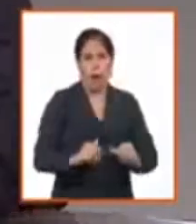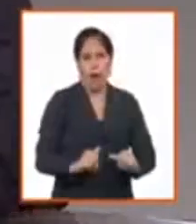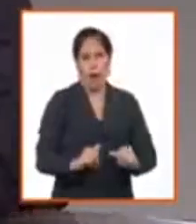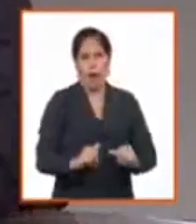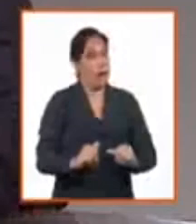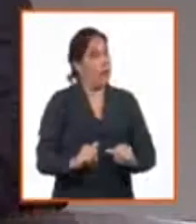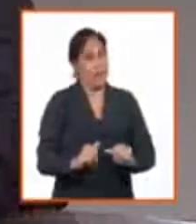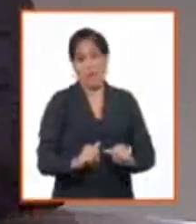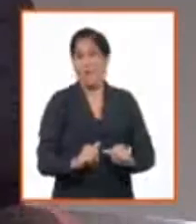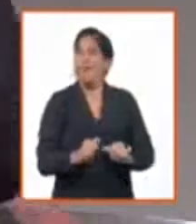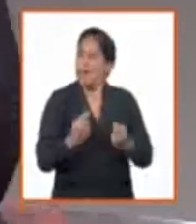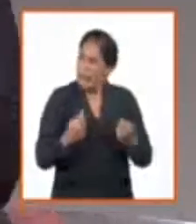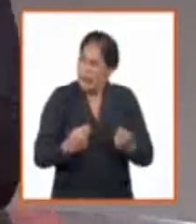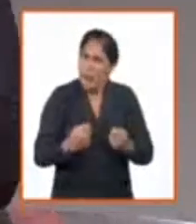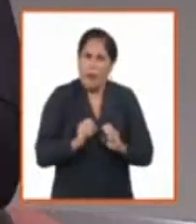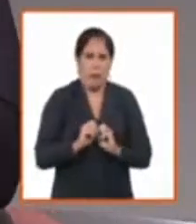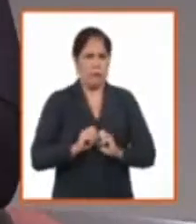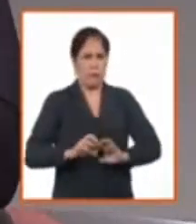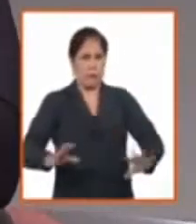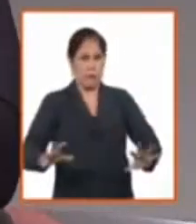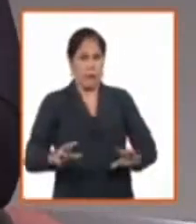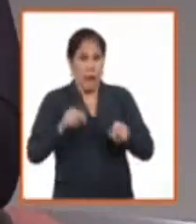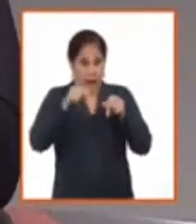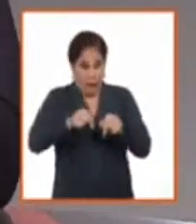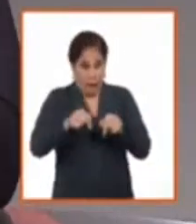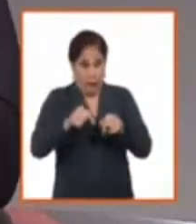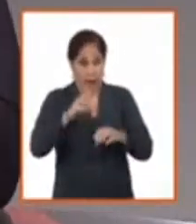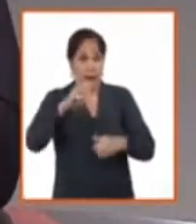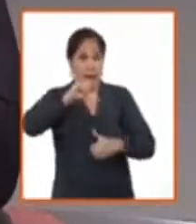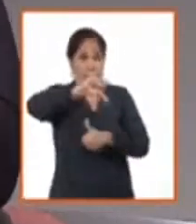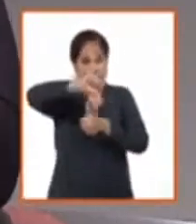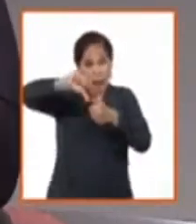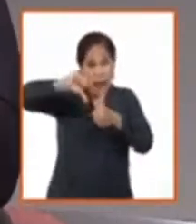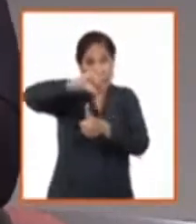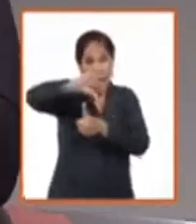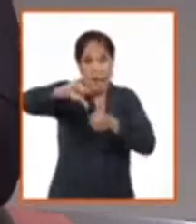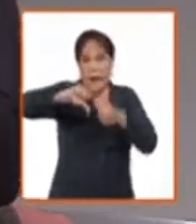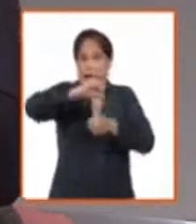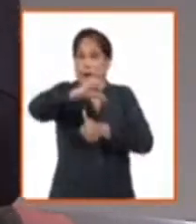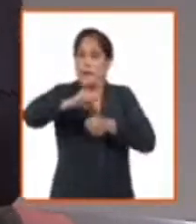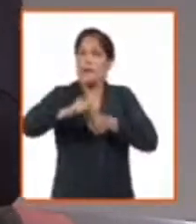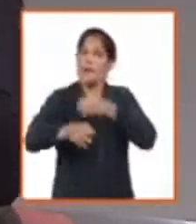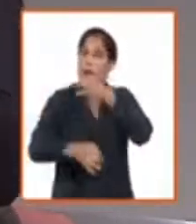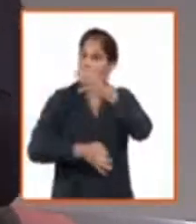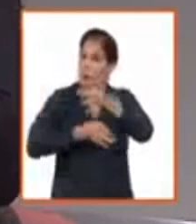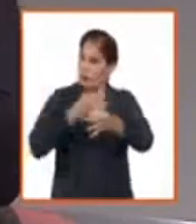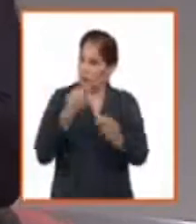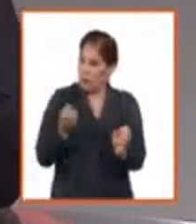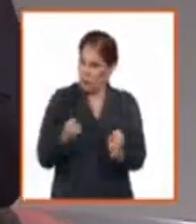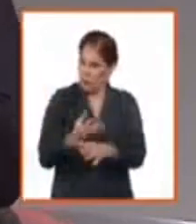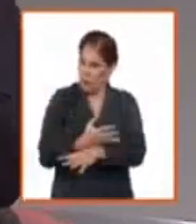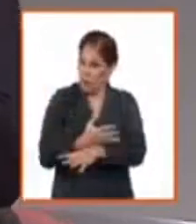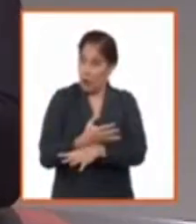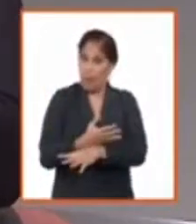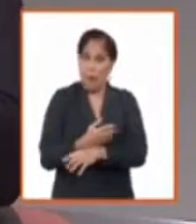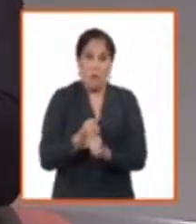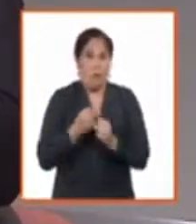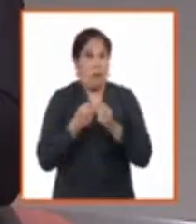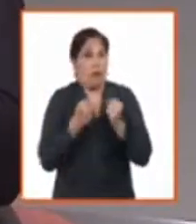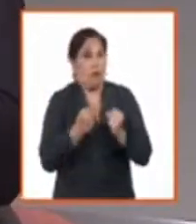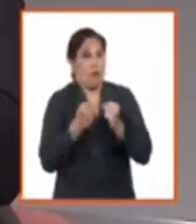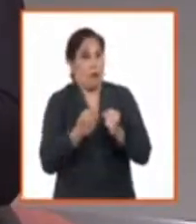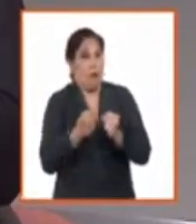y la peculiaridad que tiene el caribe es bueno lo que decías es una región muy vulnerable